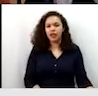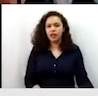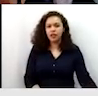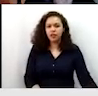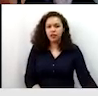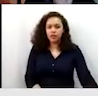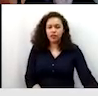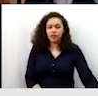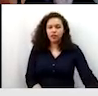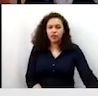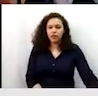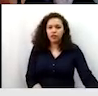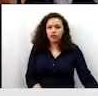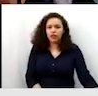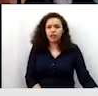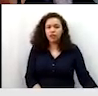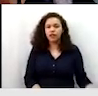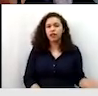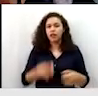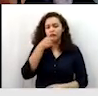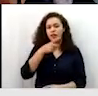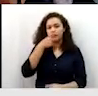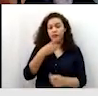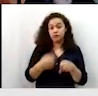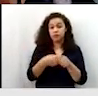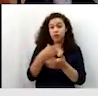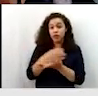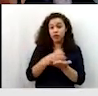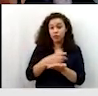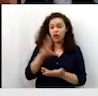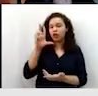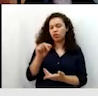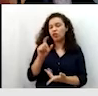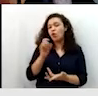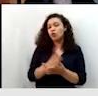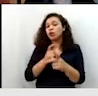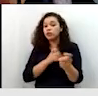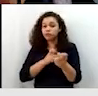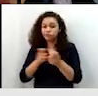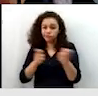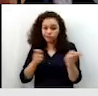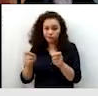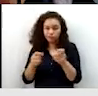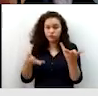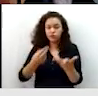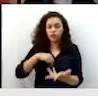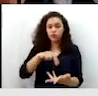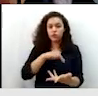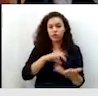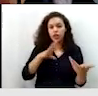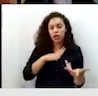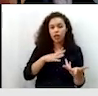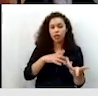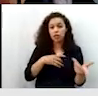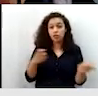Pues aquí como tal la diabetes es una enfermedad que no se cura y se controla, pero si nosotros tenemos un inadecuado